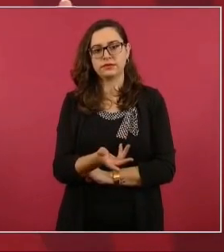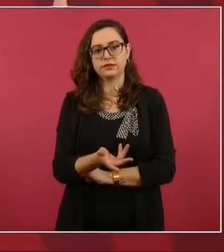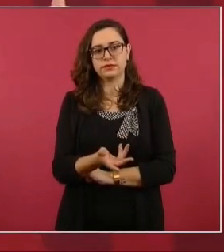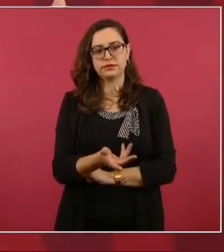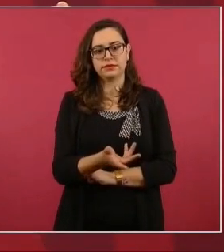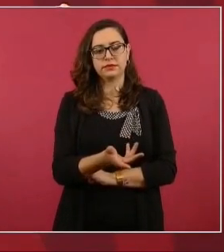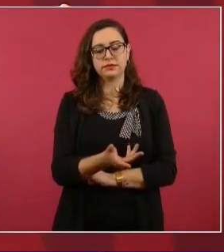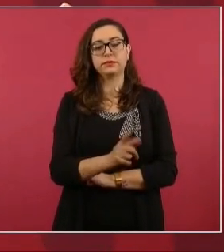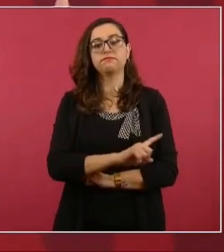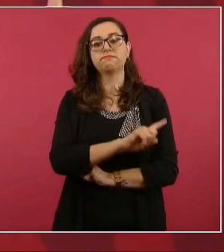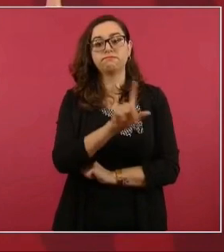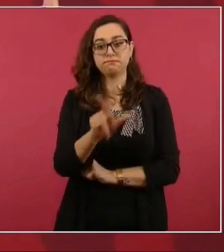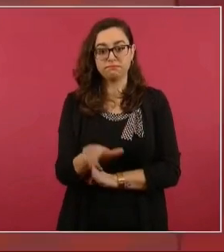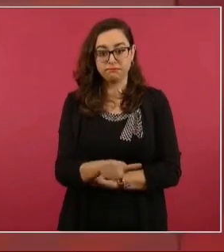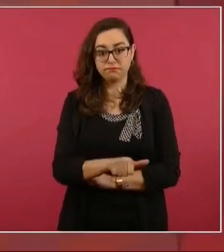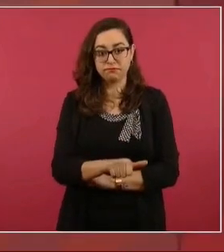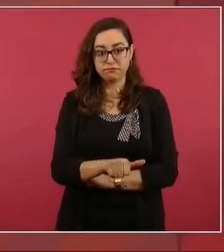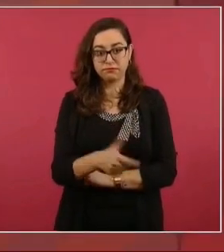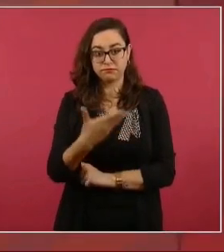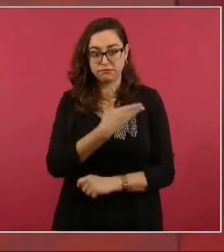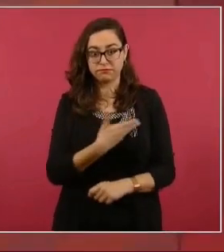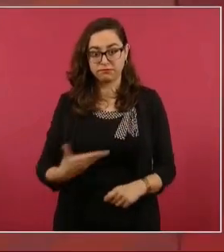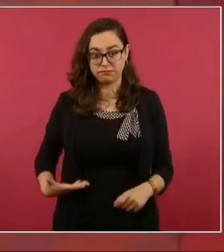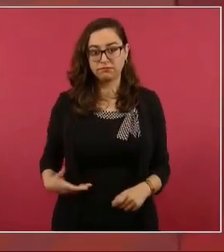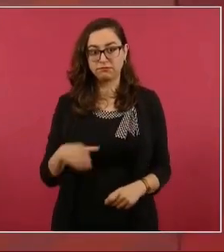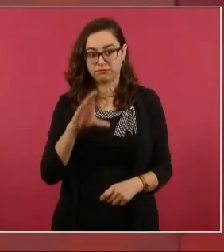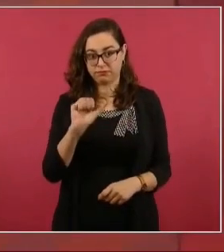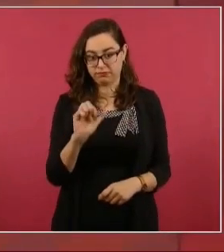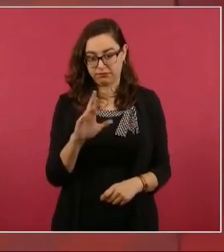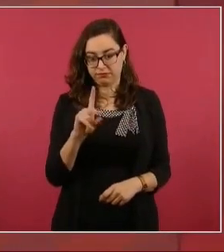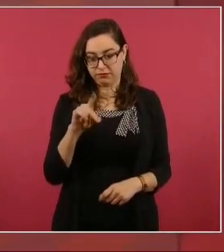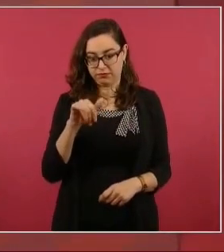durante el gobierno del presidente Cárdenas.